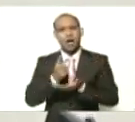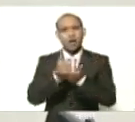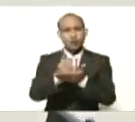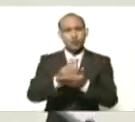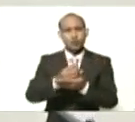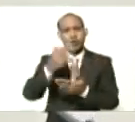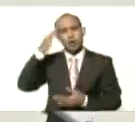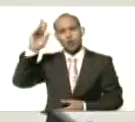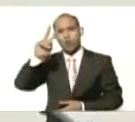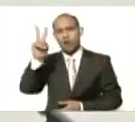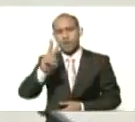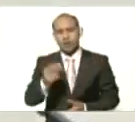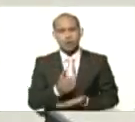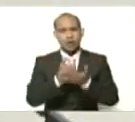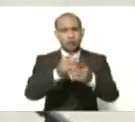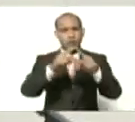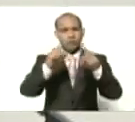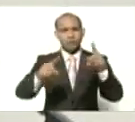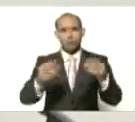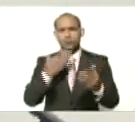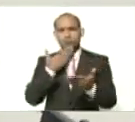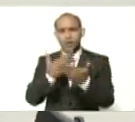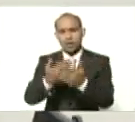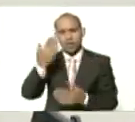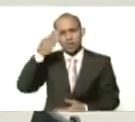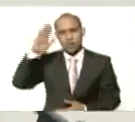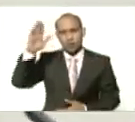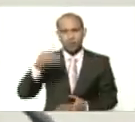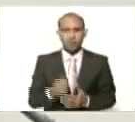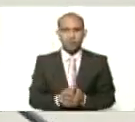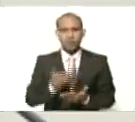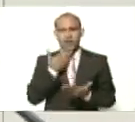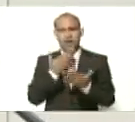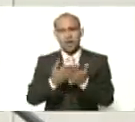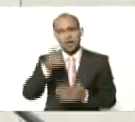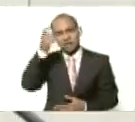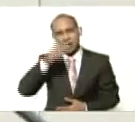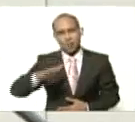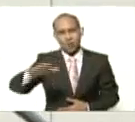cooperación de energía eléctrica. Gracias Cuba, gracias pueblo de Cuba,